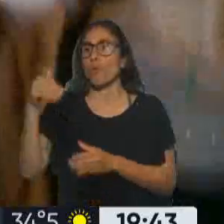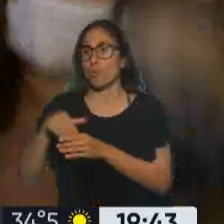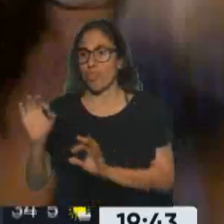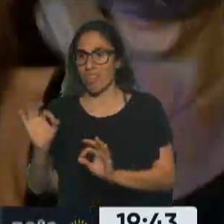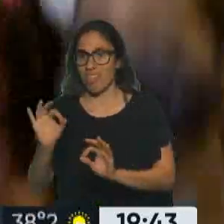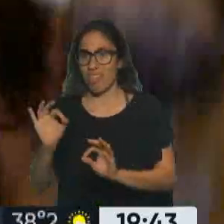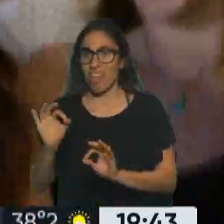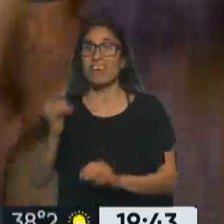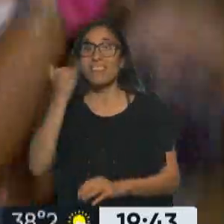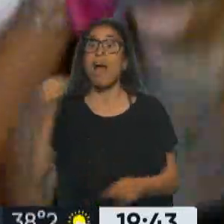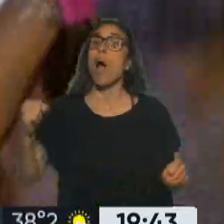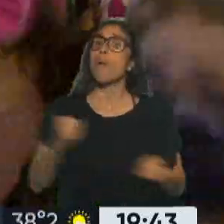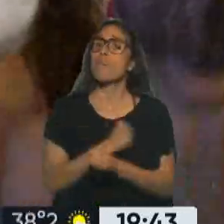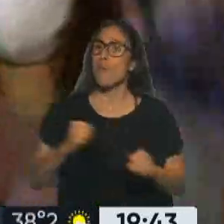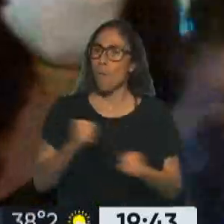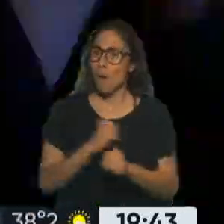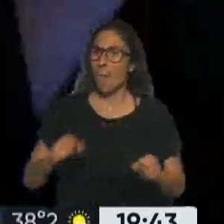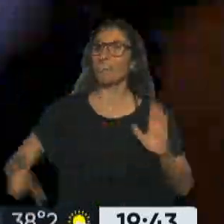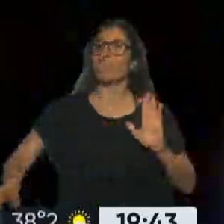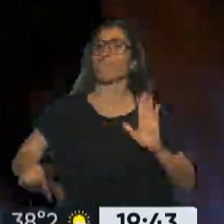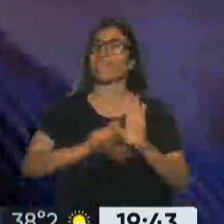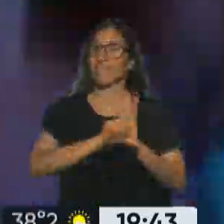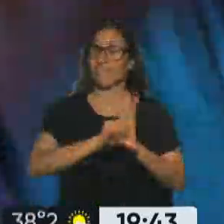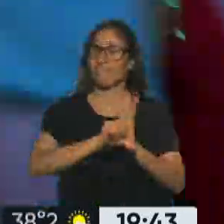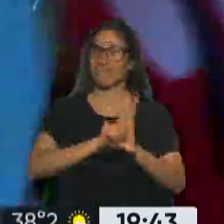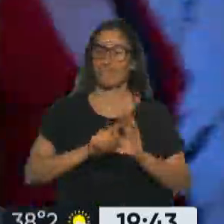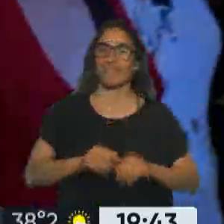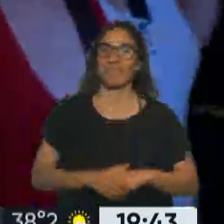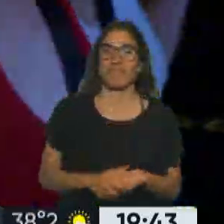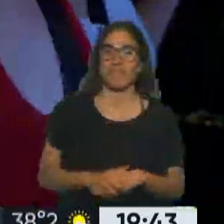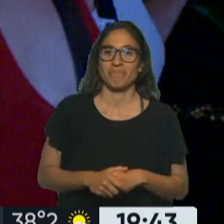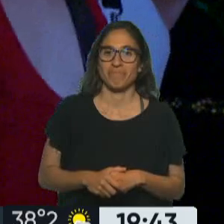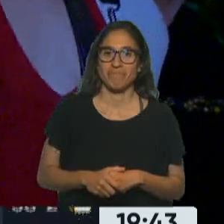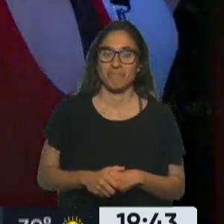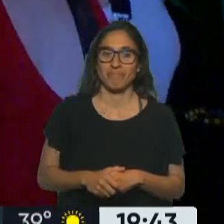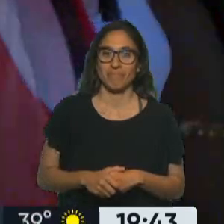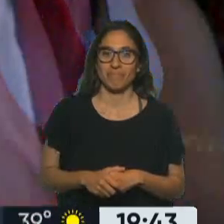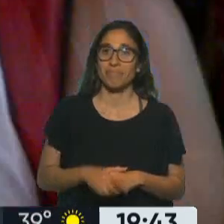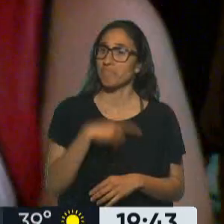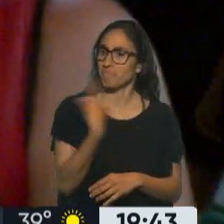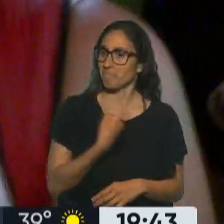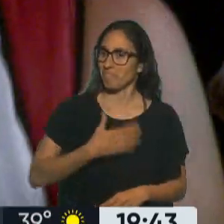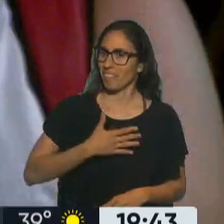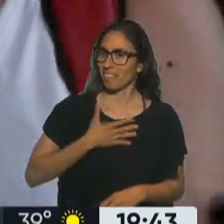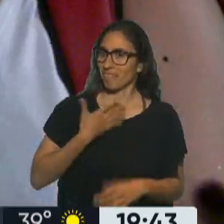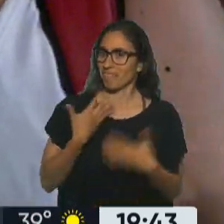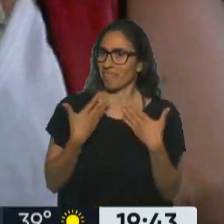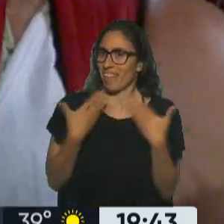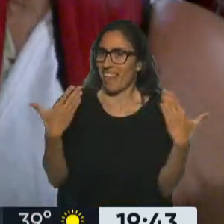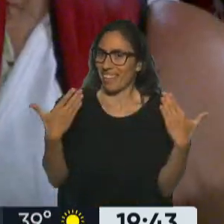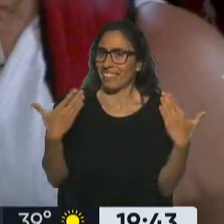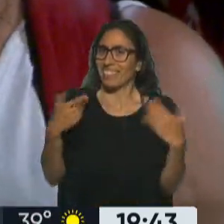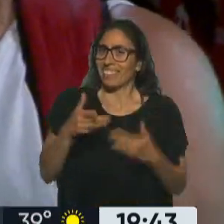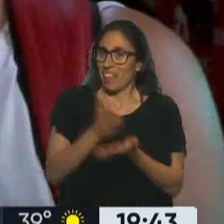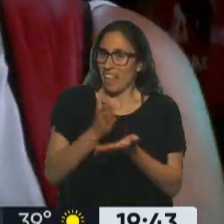ley y se gira al poder eo estamos muy felices este es nuestro derecho lo veníamos pidiendo hace un montón